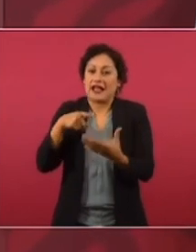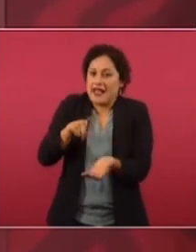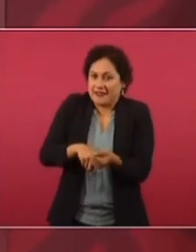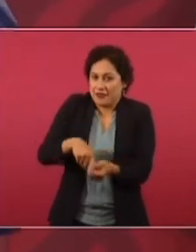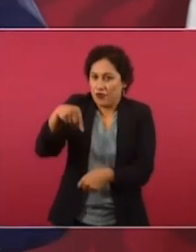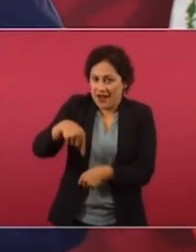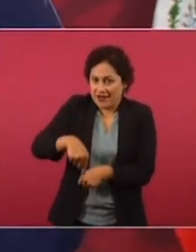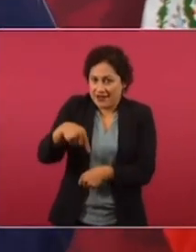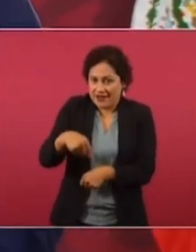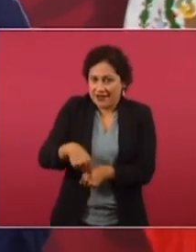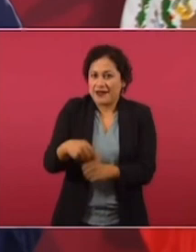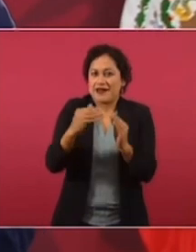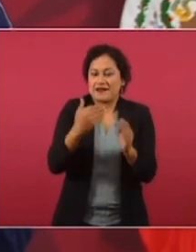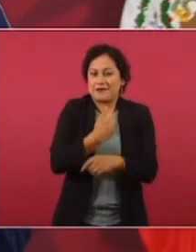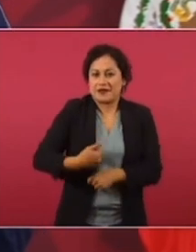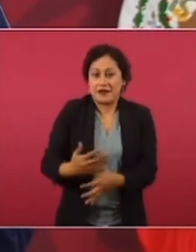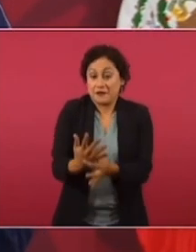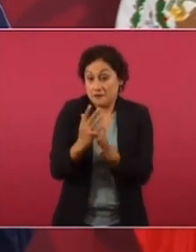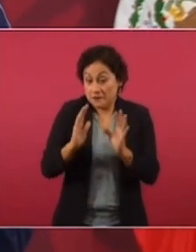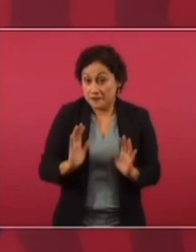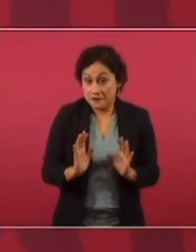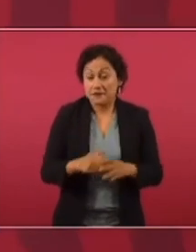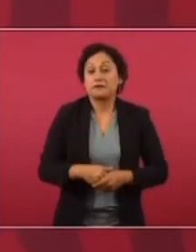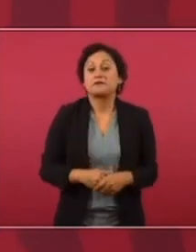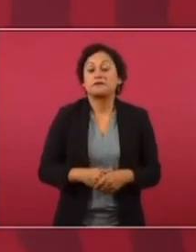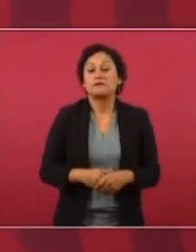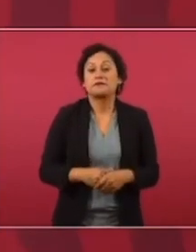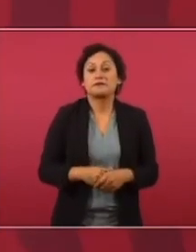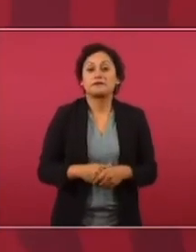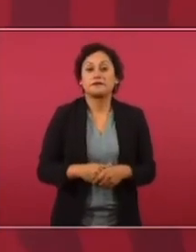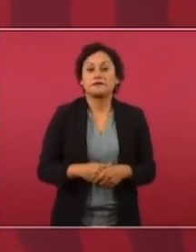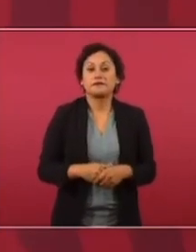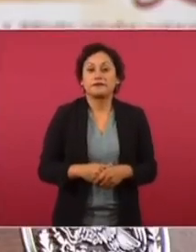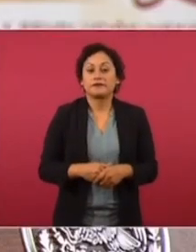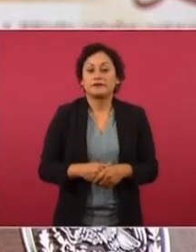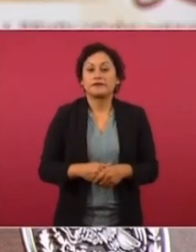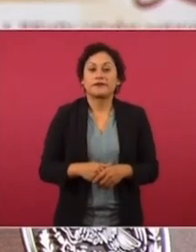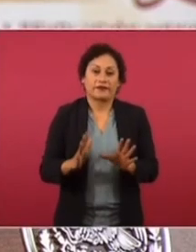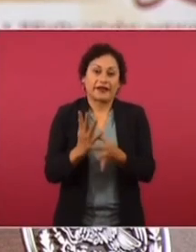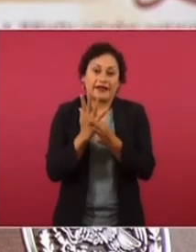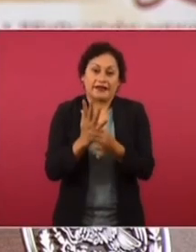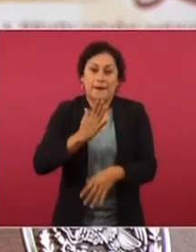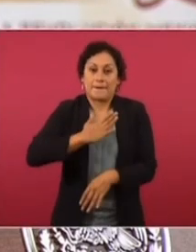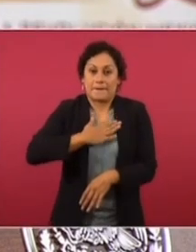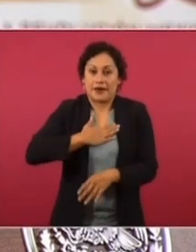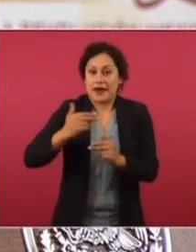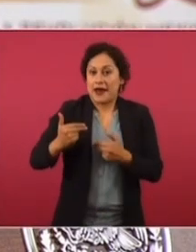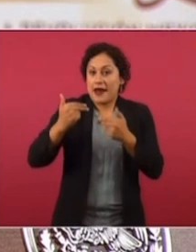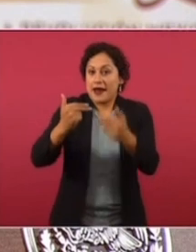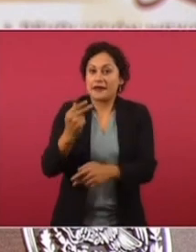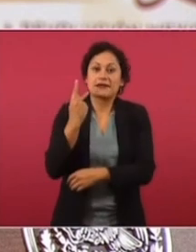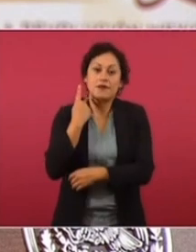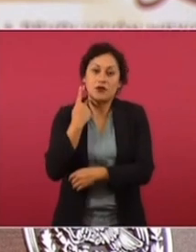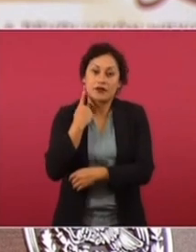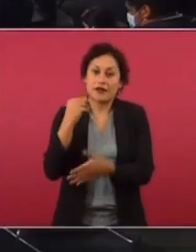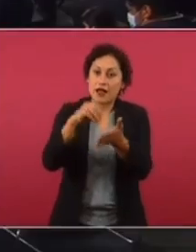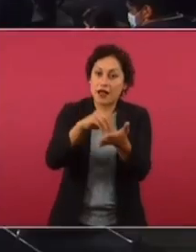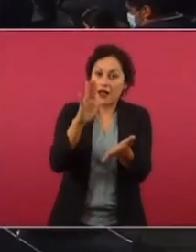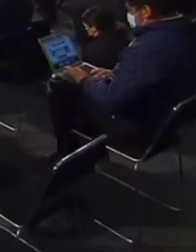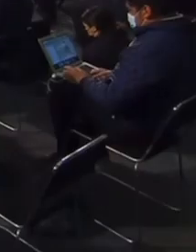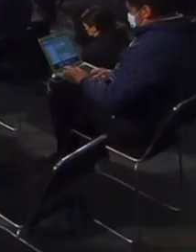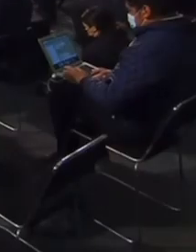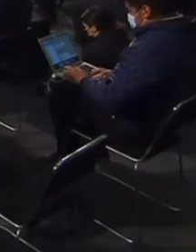su testamento? Nunca, nunca. Porque es más mentiroso que el Satanás. Es más mentiroso. Y trata de